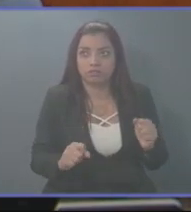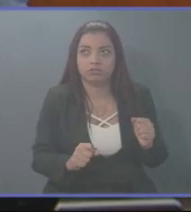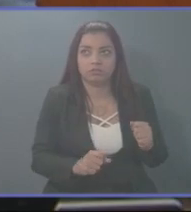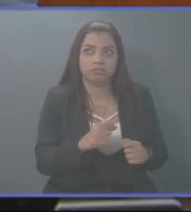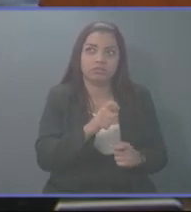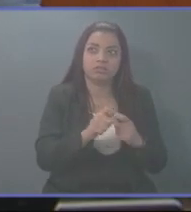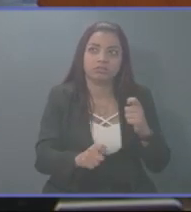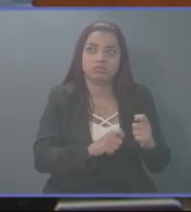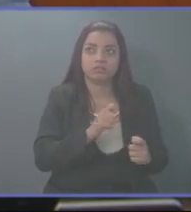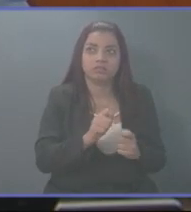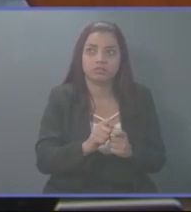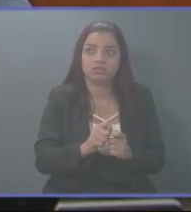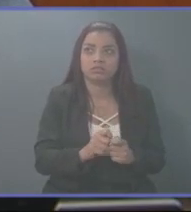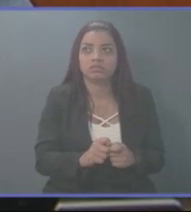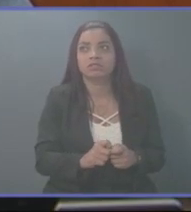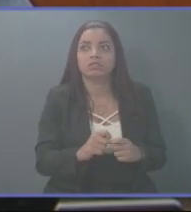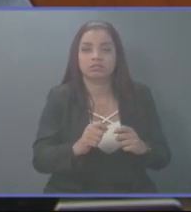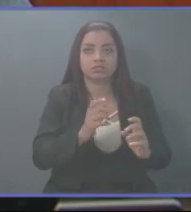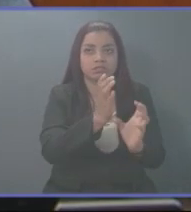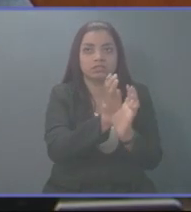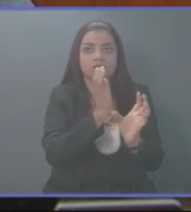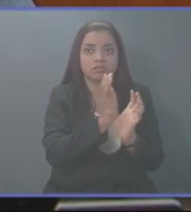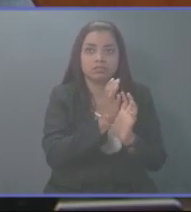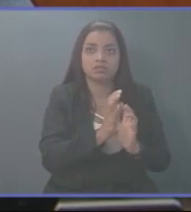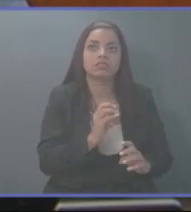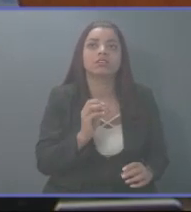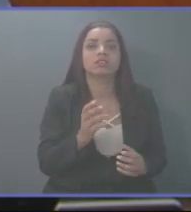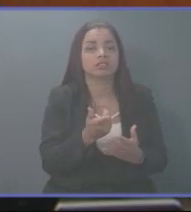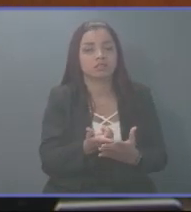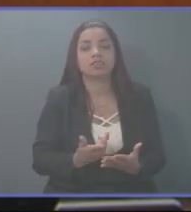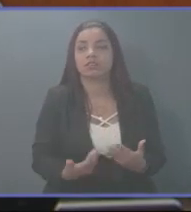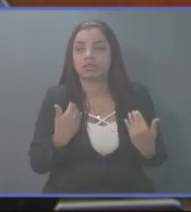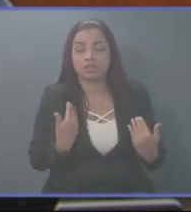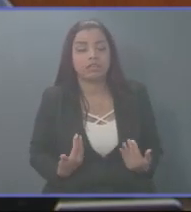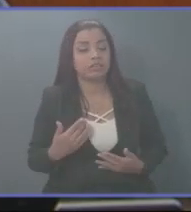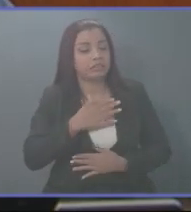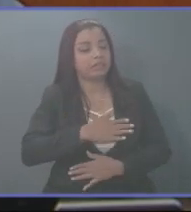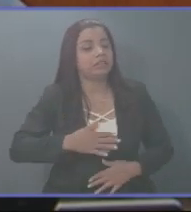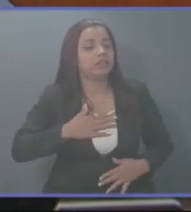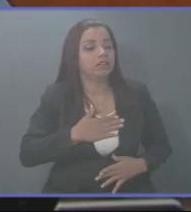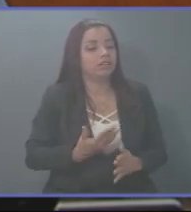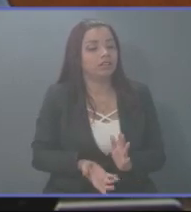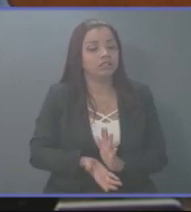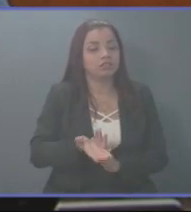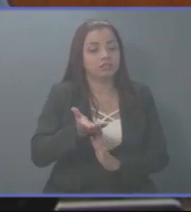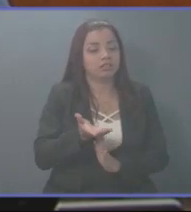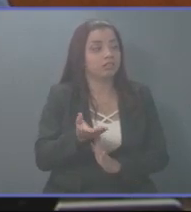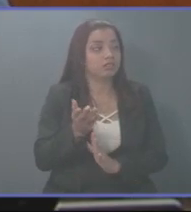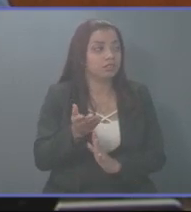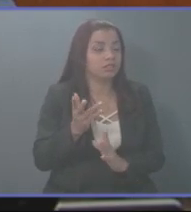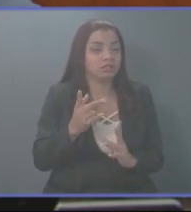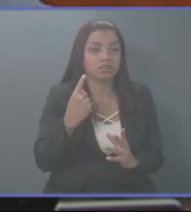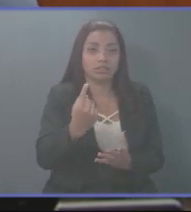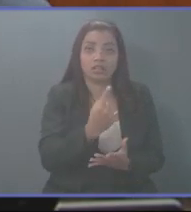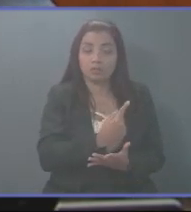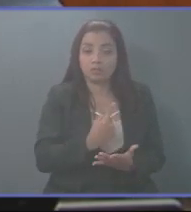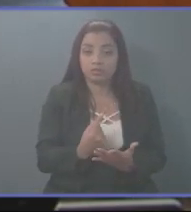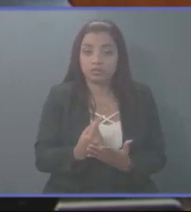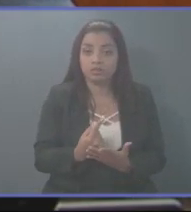físico, psicológico o cualquier afectación al goce de los derechos y libertades fundamentales de las